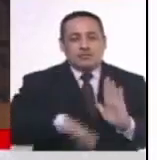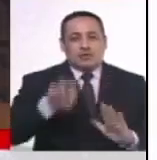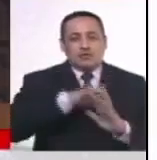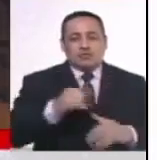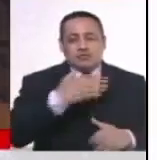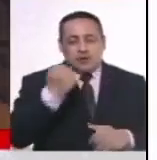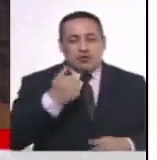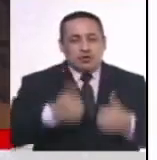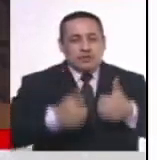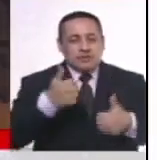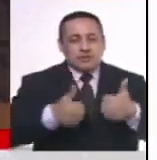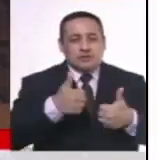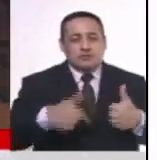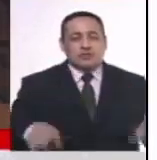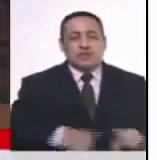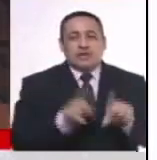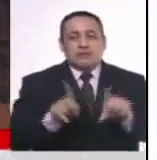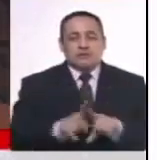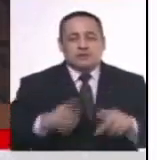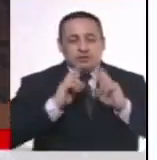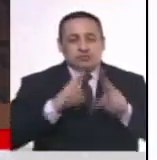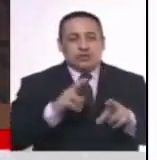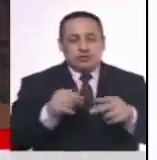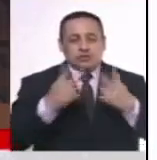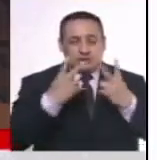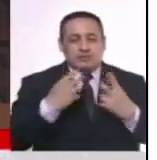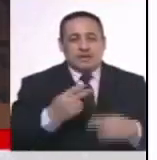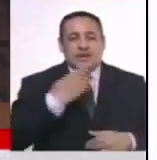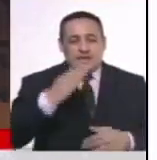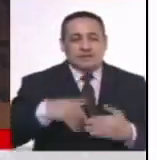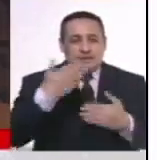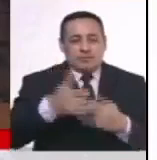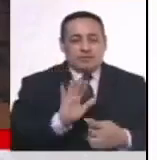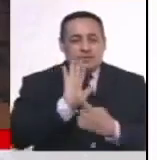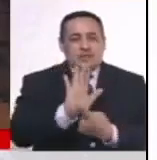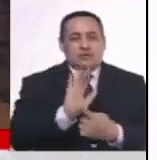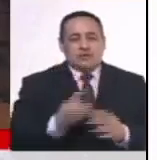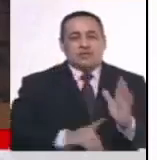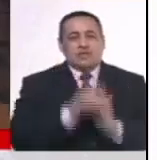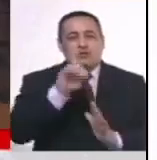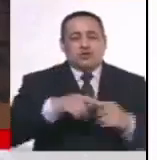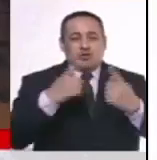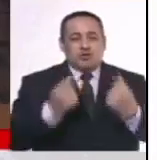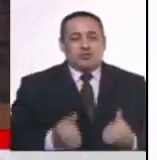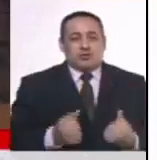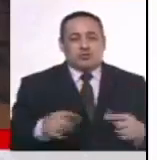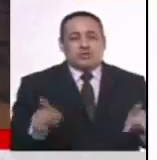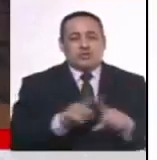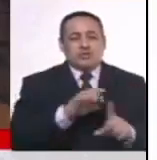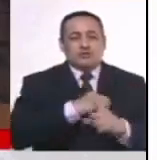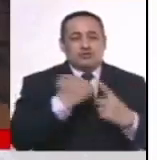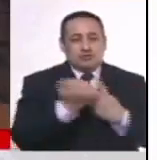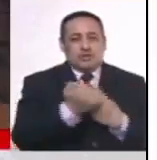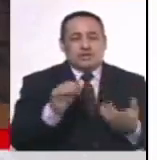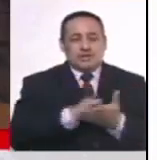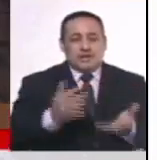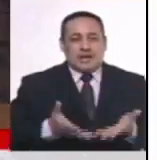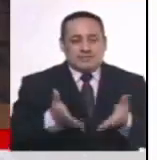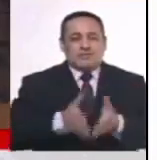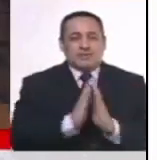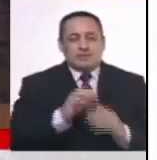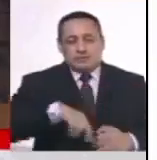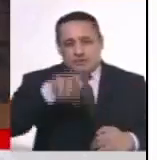país competitivo y sus resultados se verán reflejados en el desarrollo económico y social que exige la